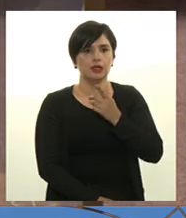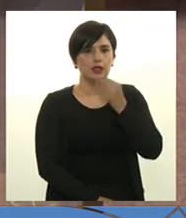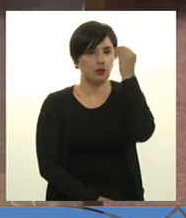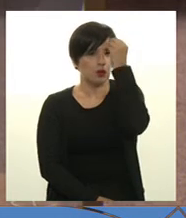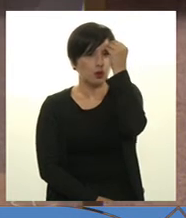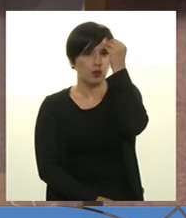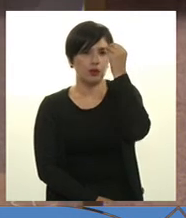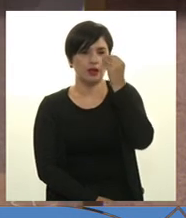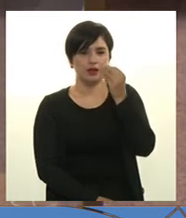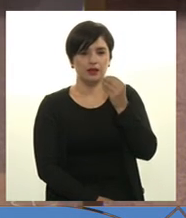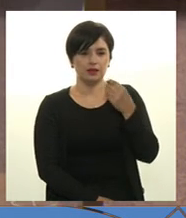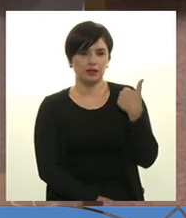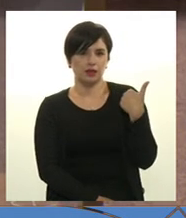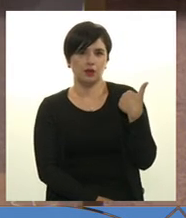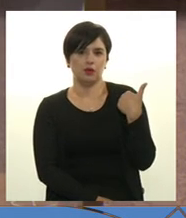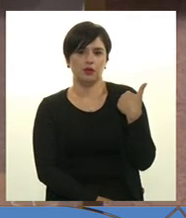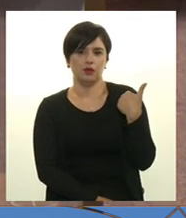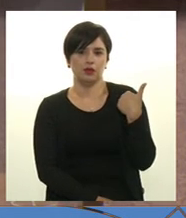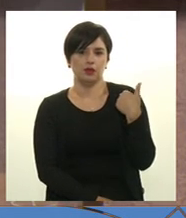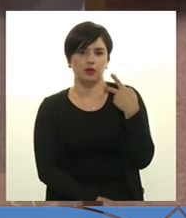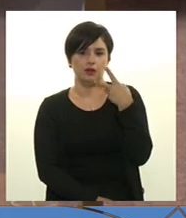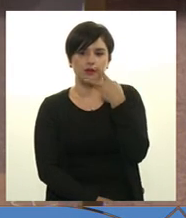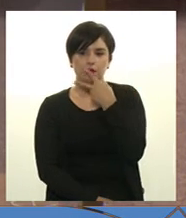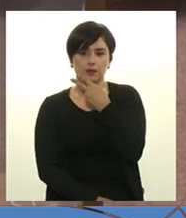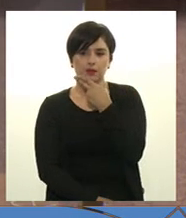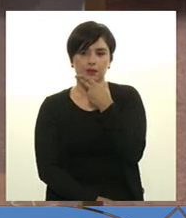económica política y sus